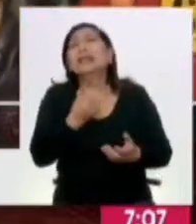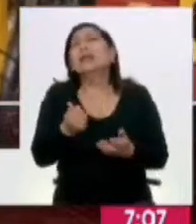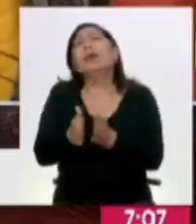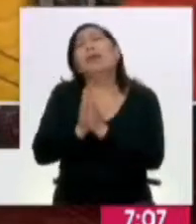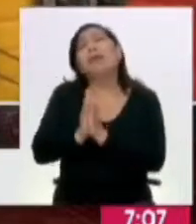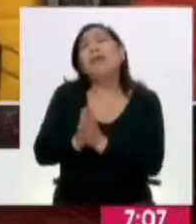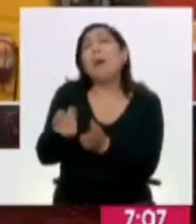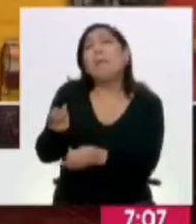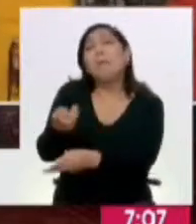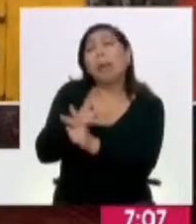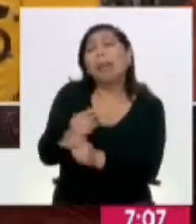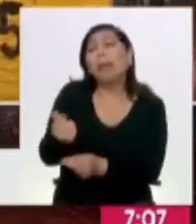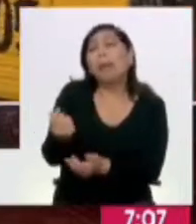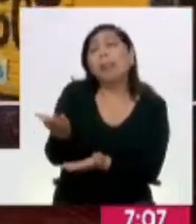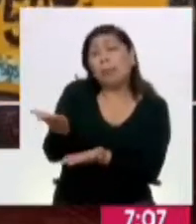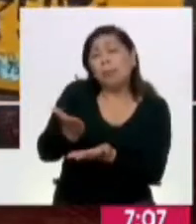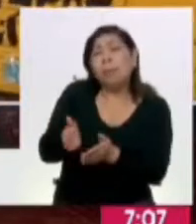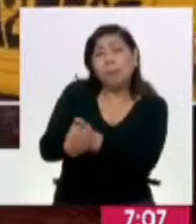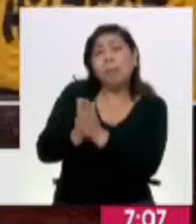personas que no tienen de pronto